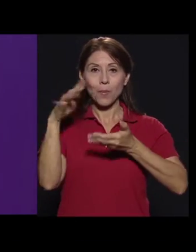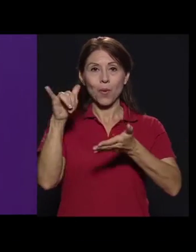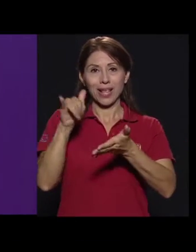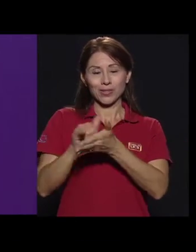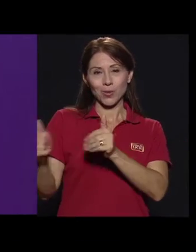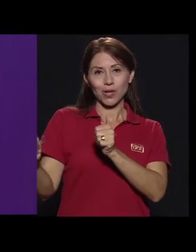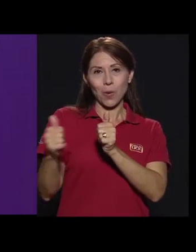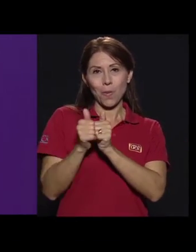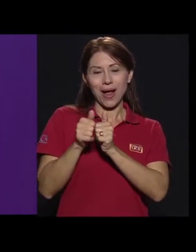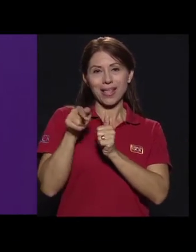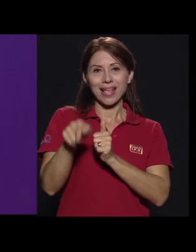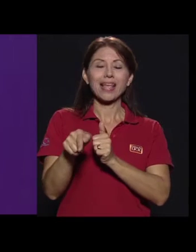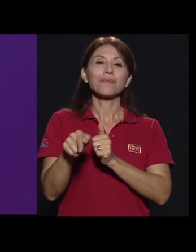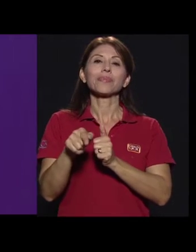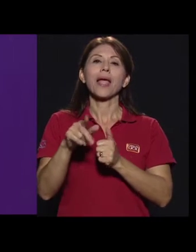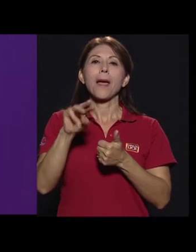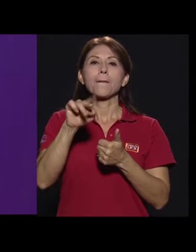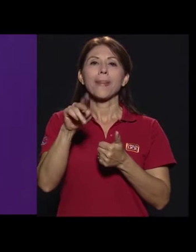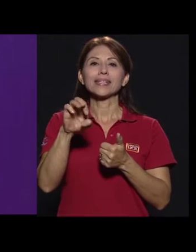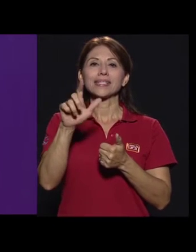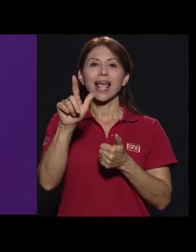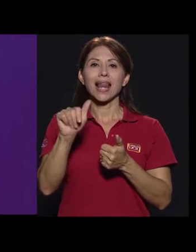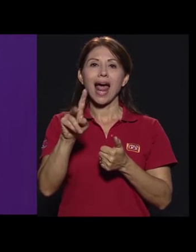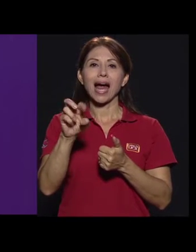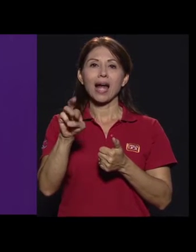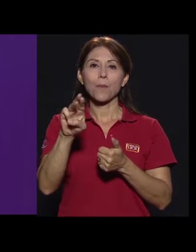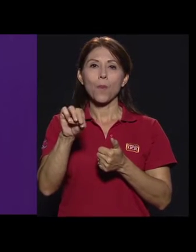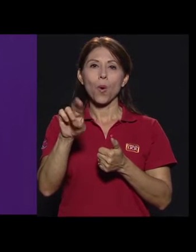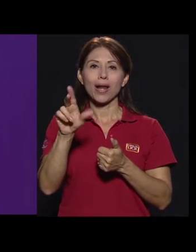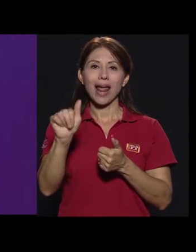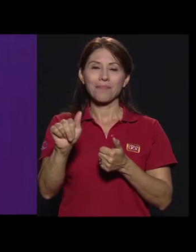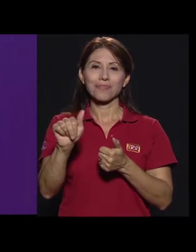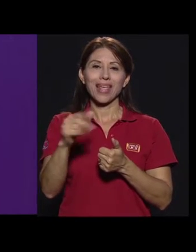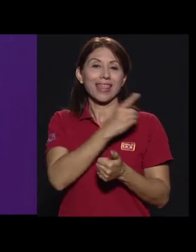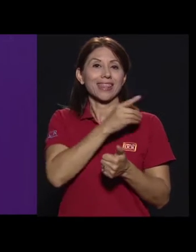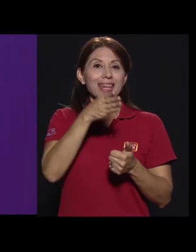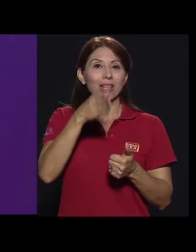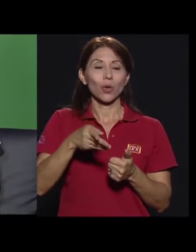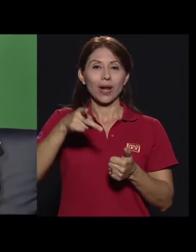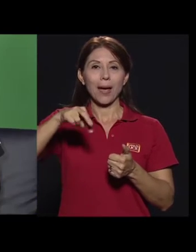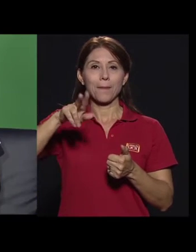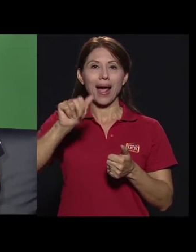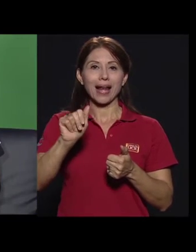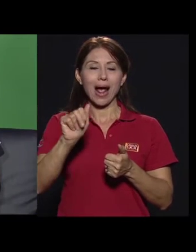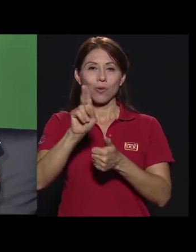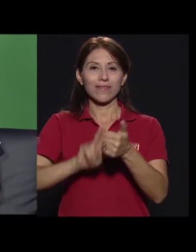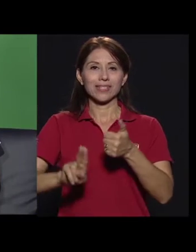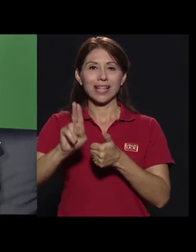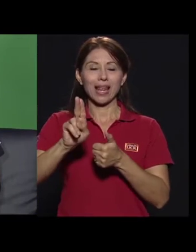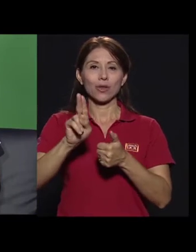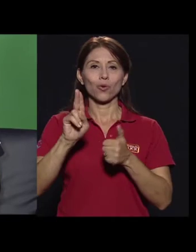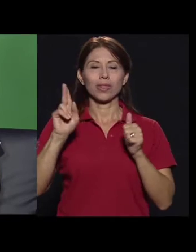Por eso nos acompañan de este centro de estudios, Marcela Carmona, quien es directora del Paraniversitario de la U. La Salle, y también nos